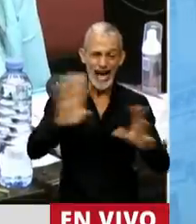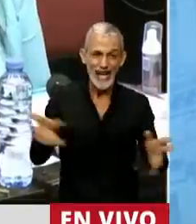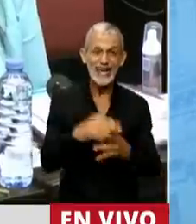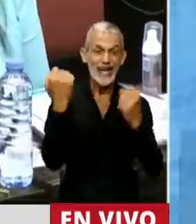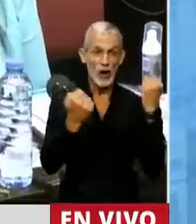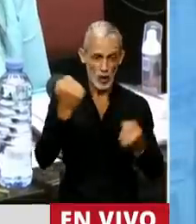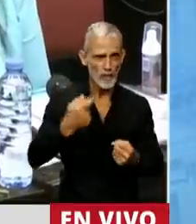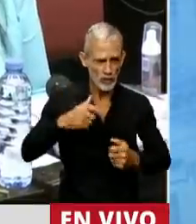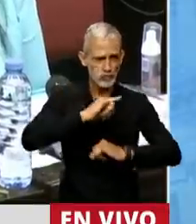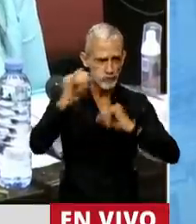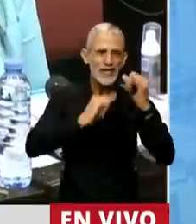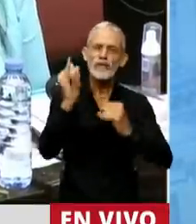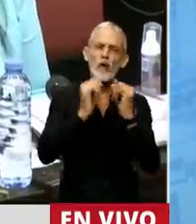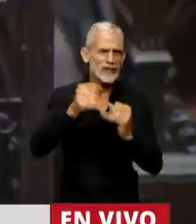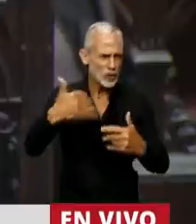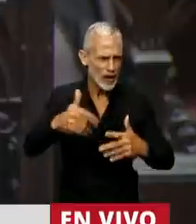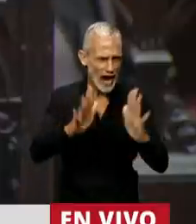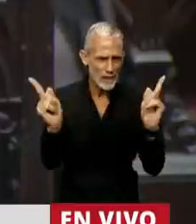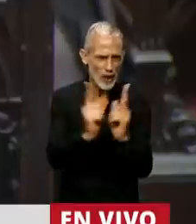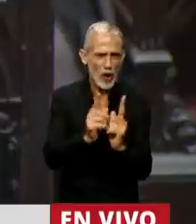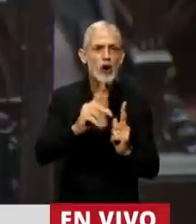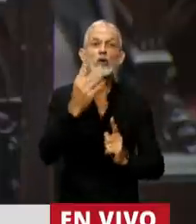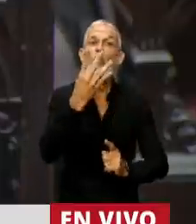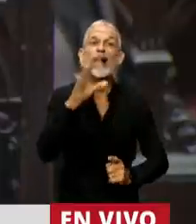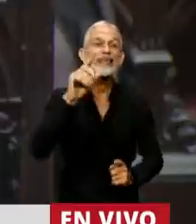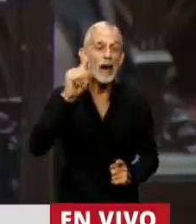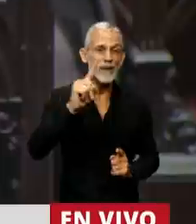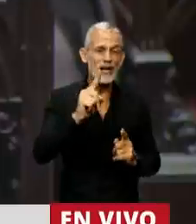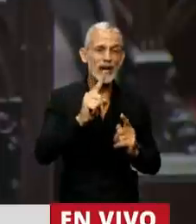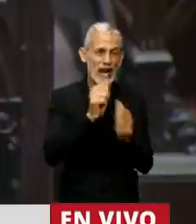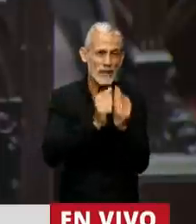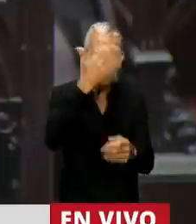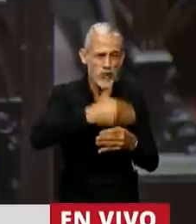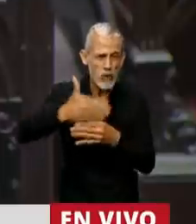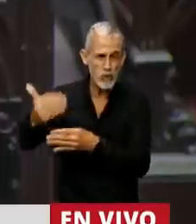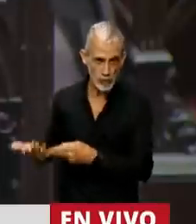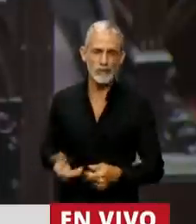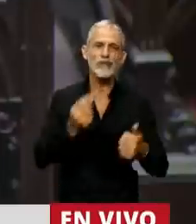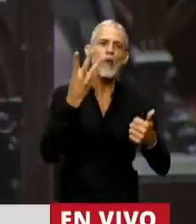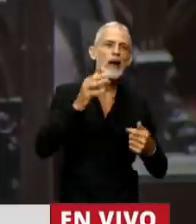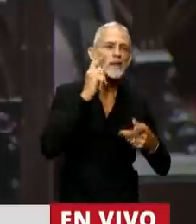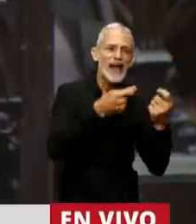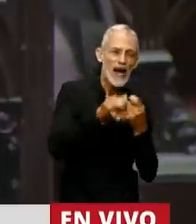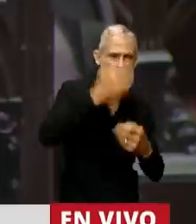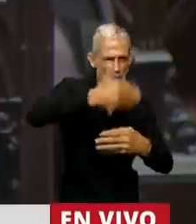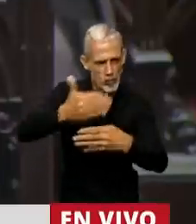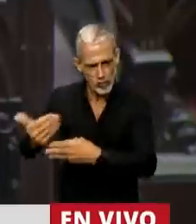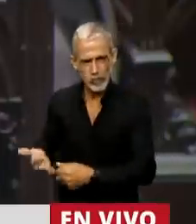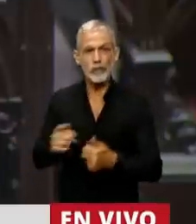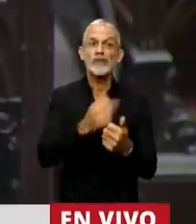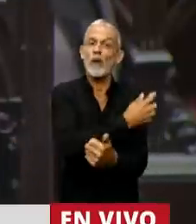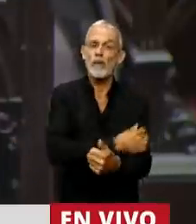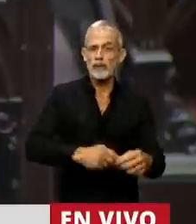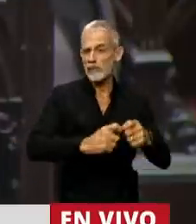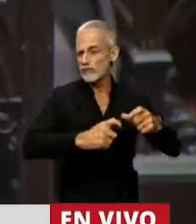Les doy algunos datos rápidos. 40.000 pymes cerradas, 90.000 locales comerciales cerrados, la